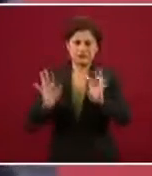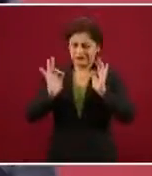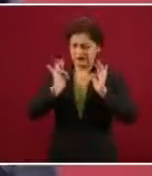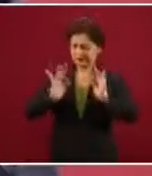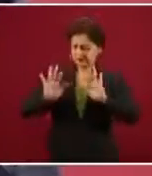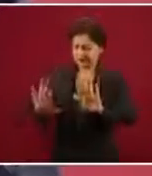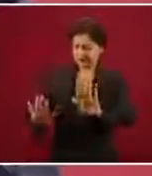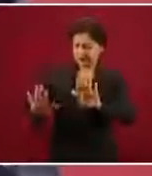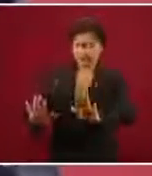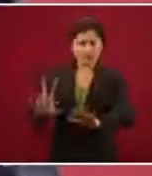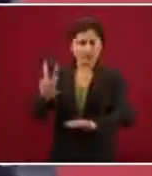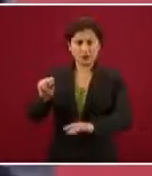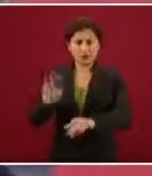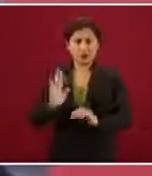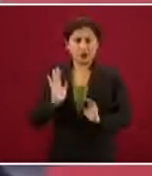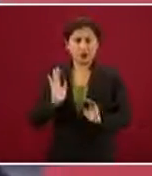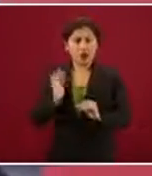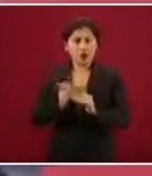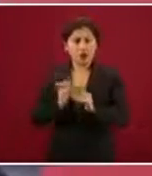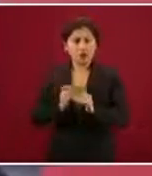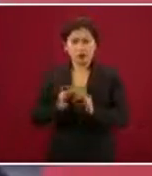No. Vamos muy bien.